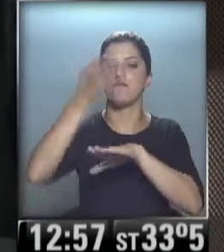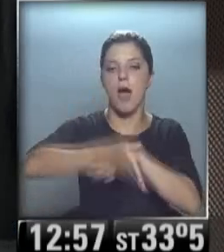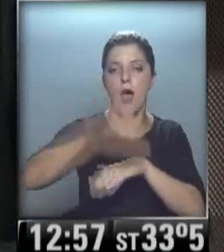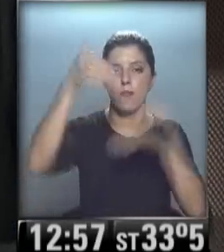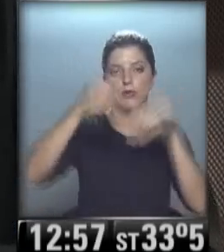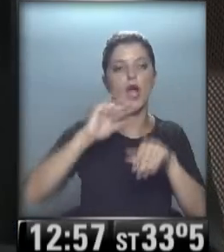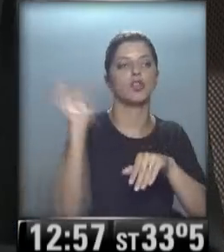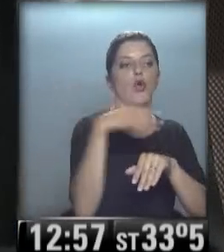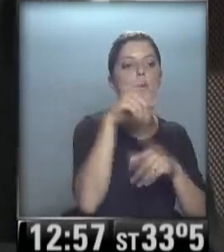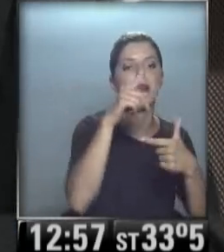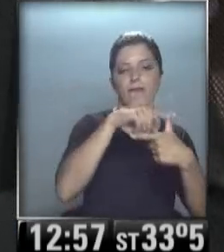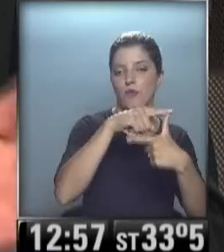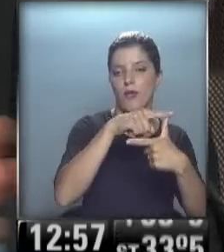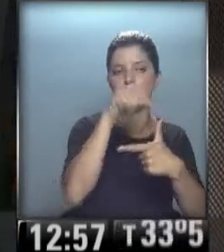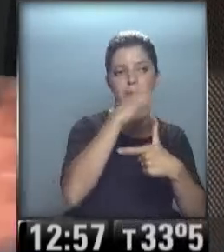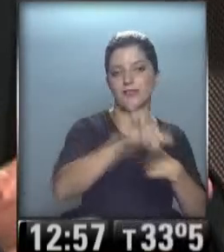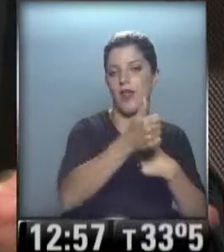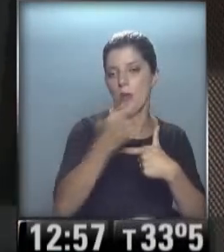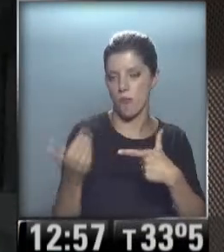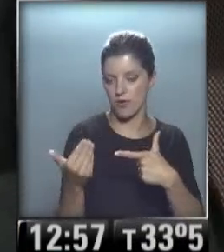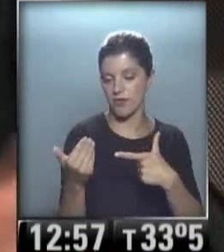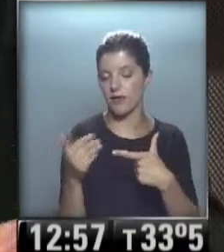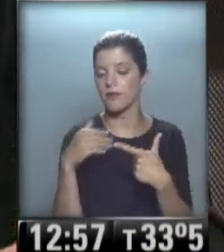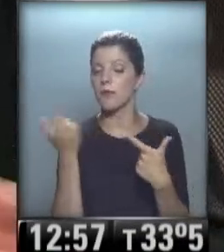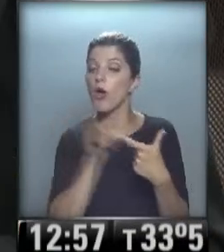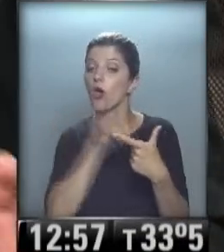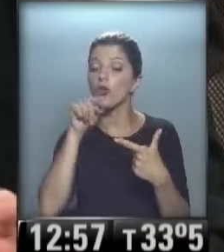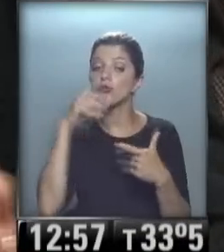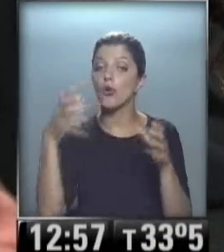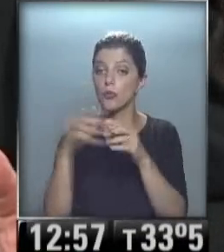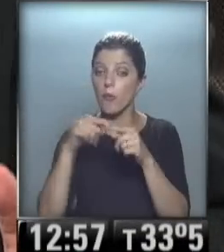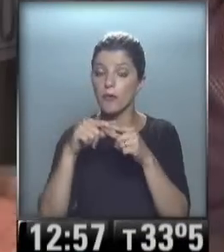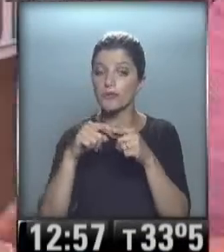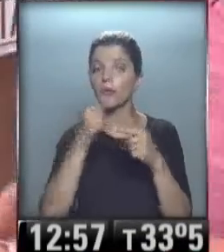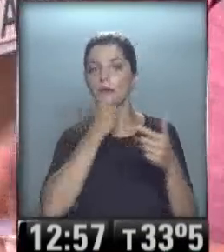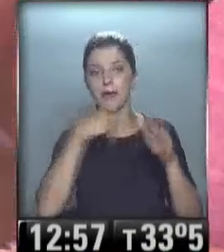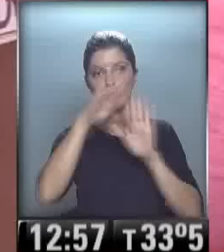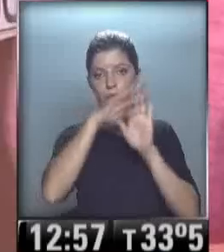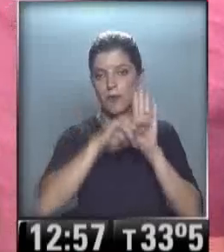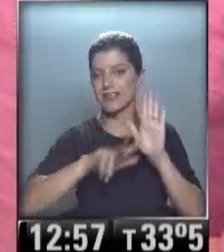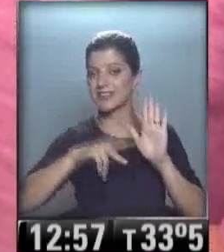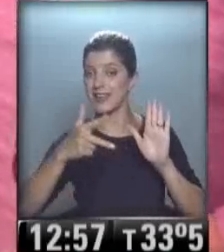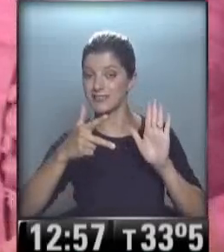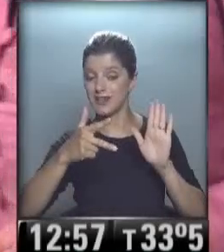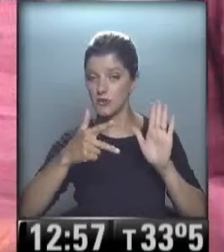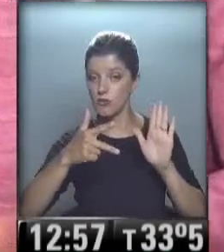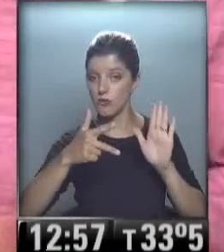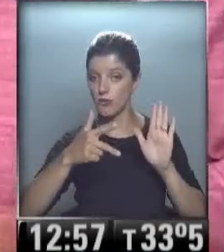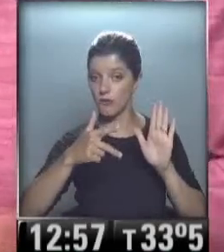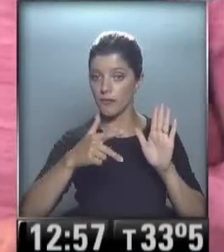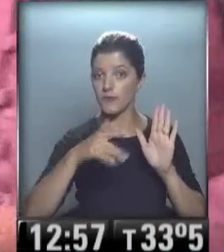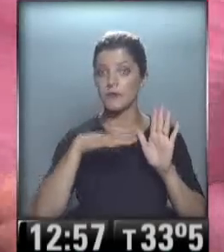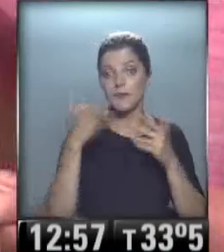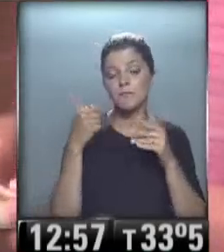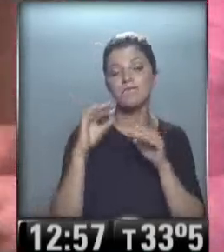mate como para dar vuelta al resultado y que los partidos que salieron terceros es decir los que vinieron por detrás no están muy